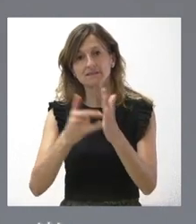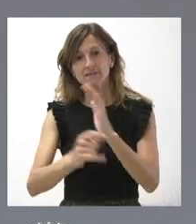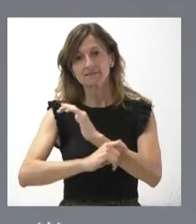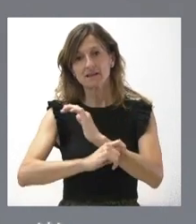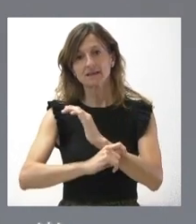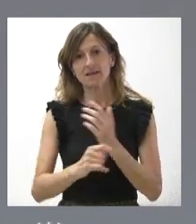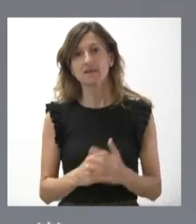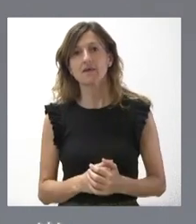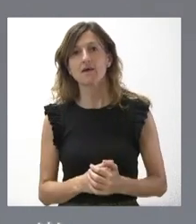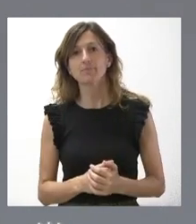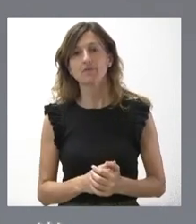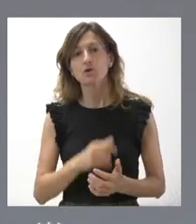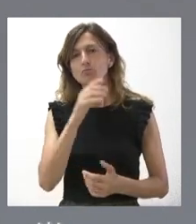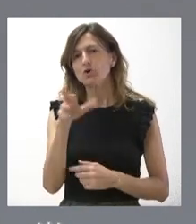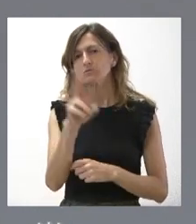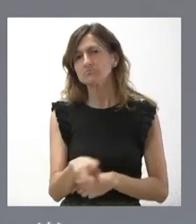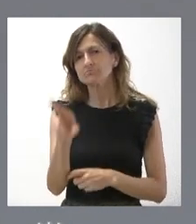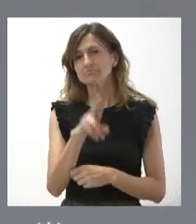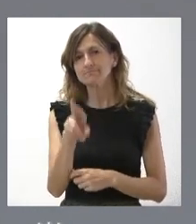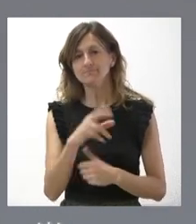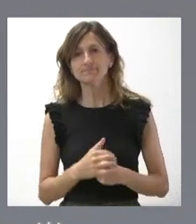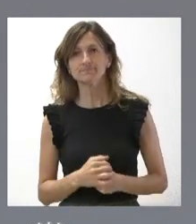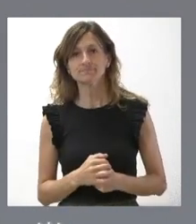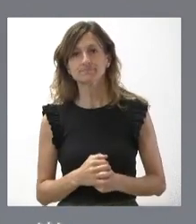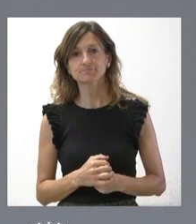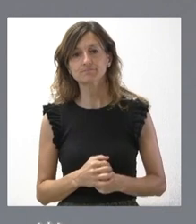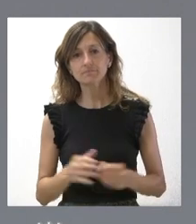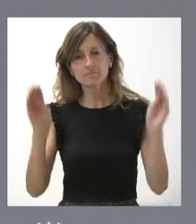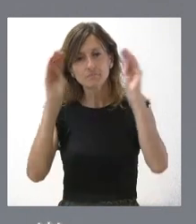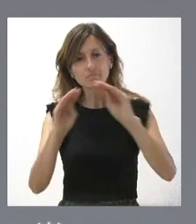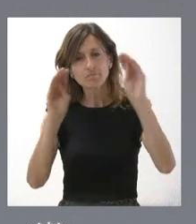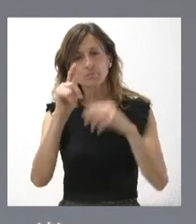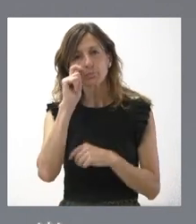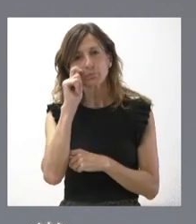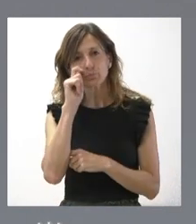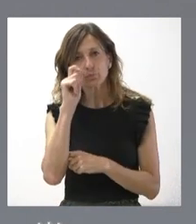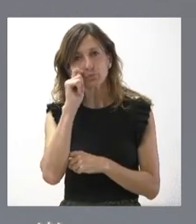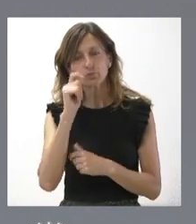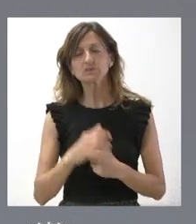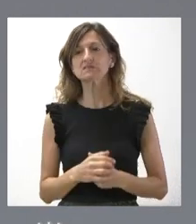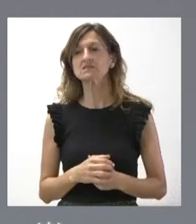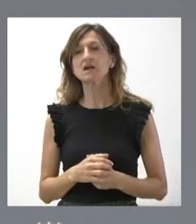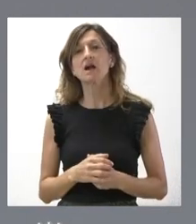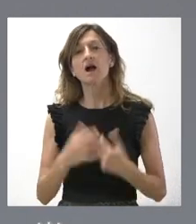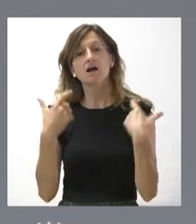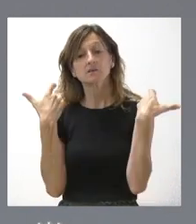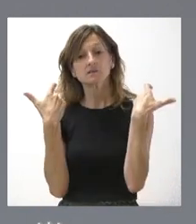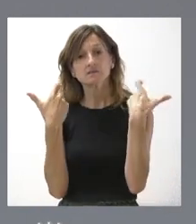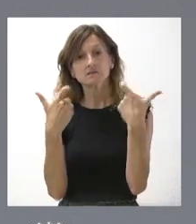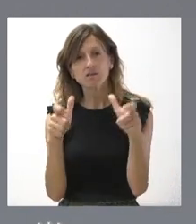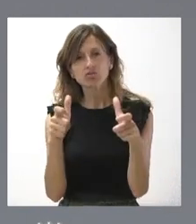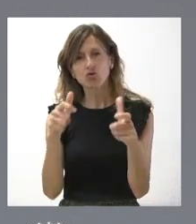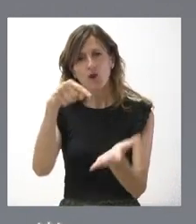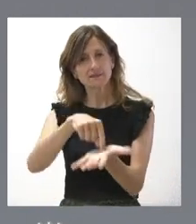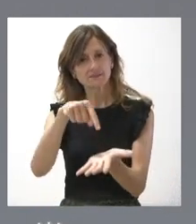una estrategia en la que estamos insistiendo mucho en la formación turística. Claro, el turismo es un sector muy